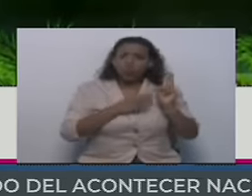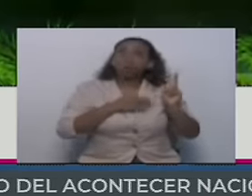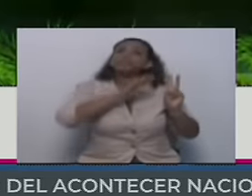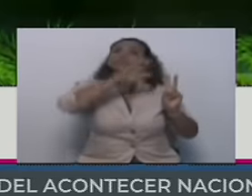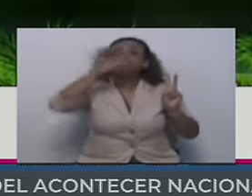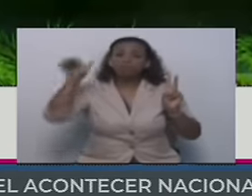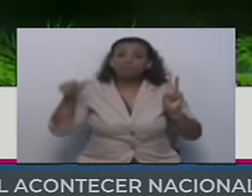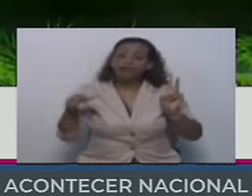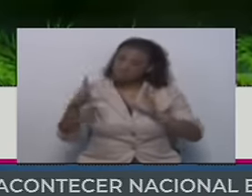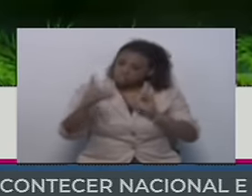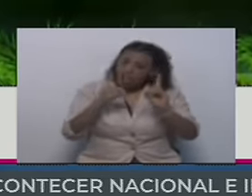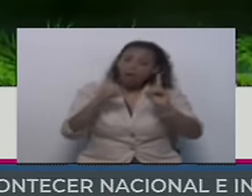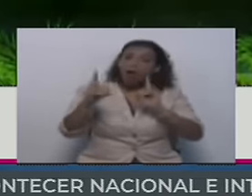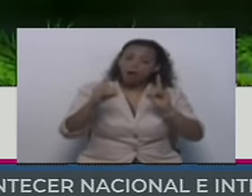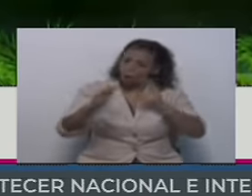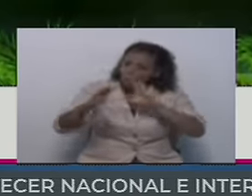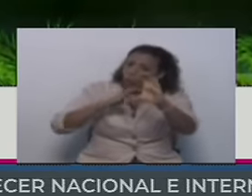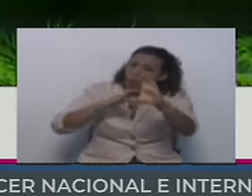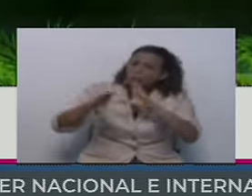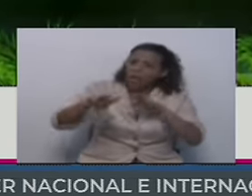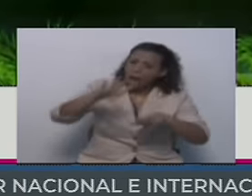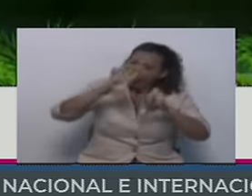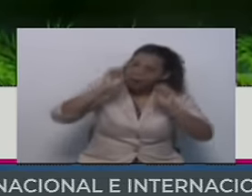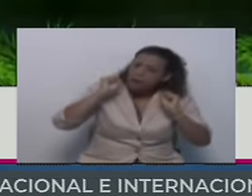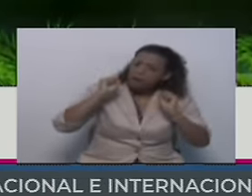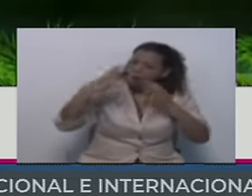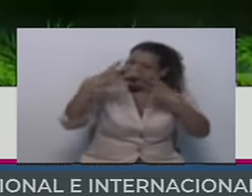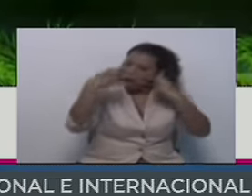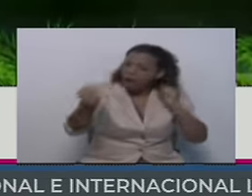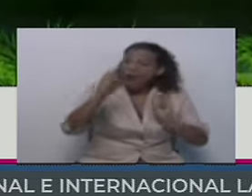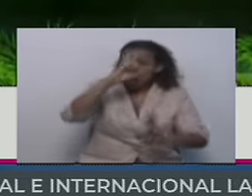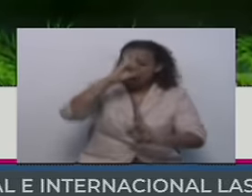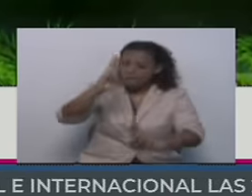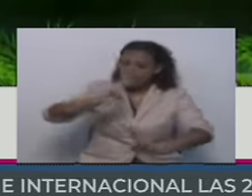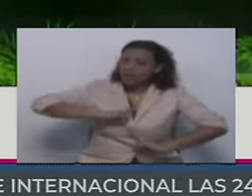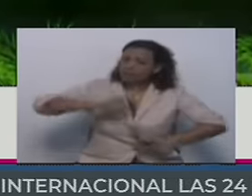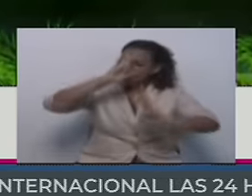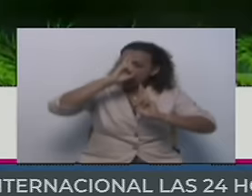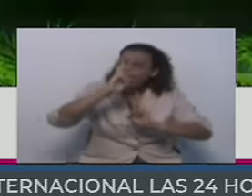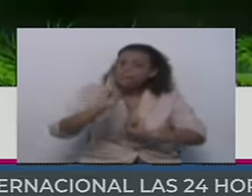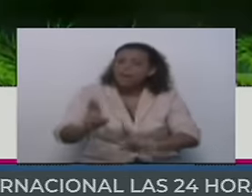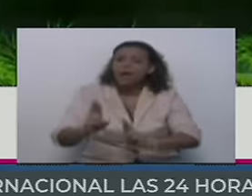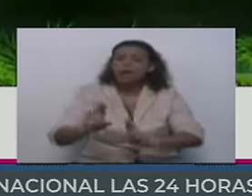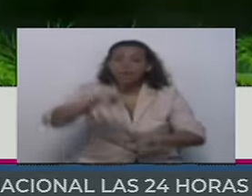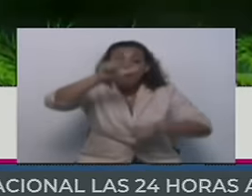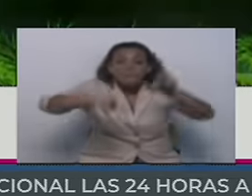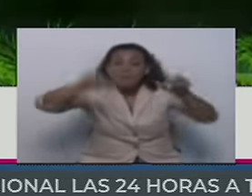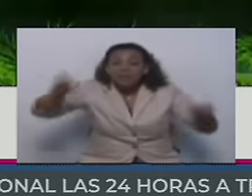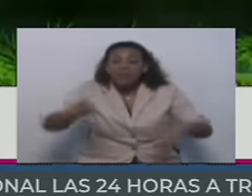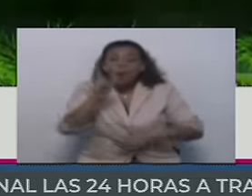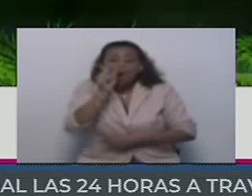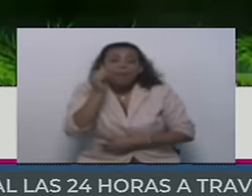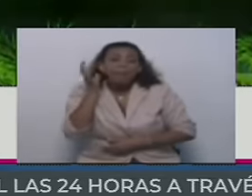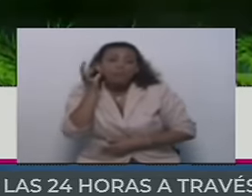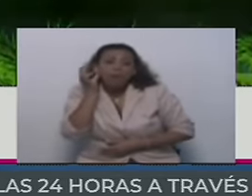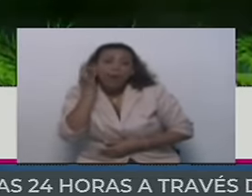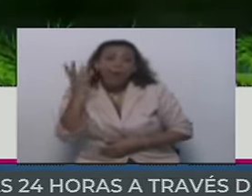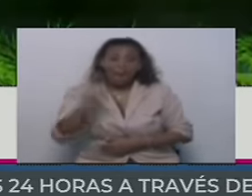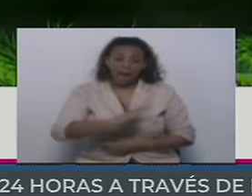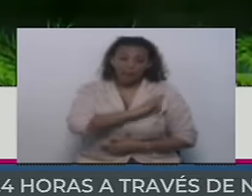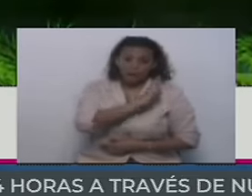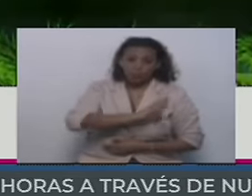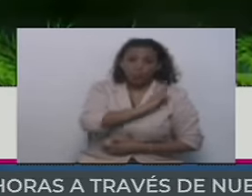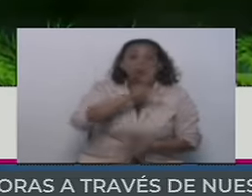necesita diálogo, entendimiento, respeto. Que las civilizaciones, las religiones,